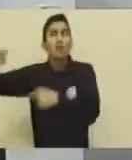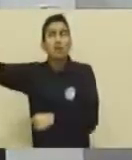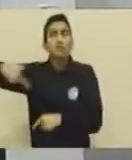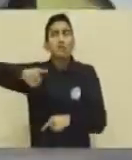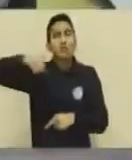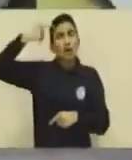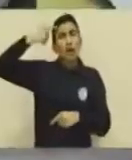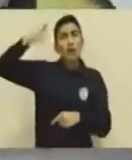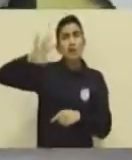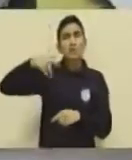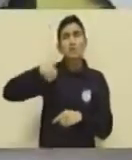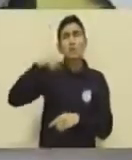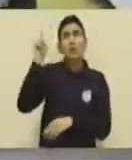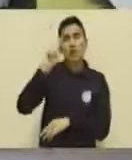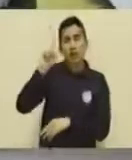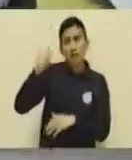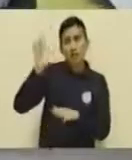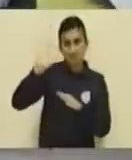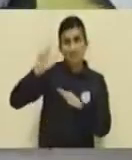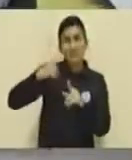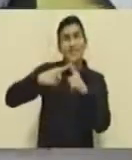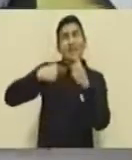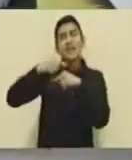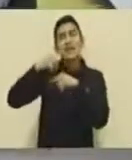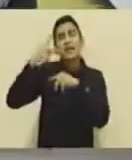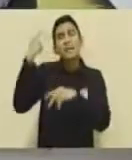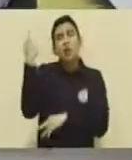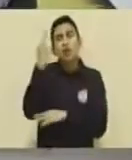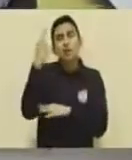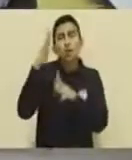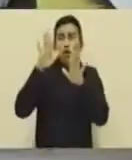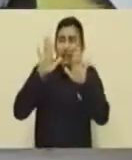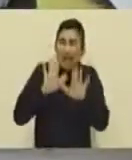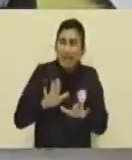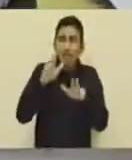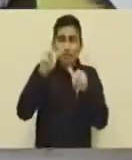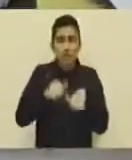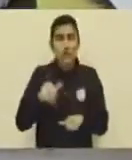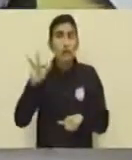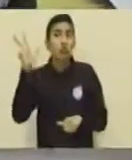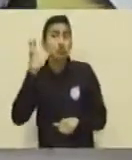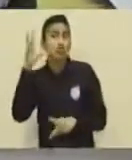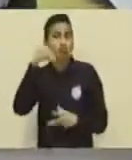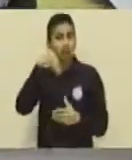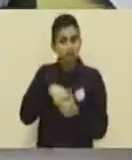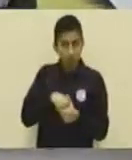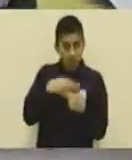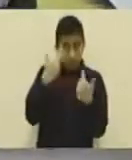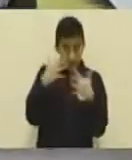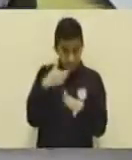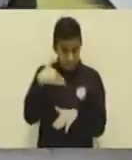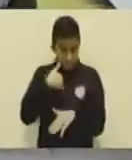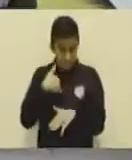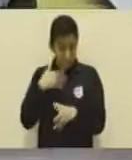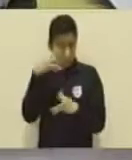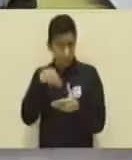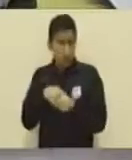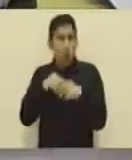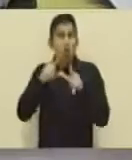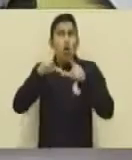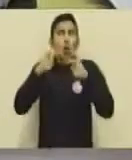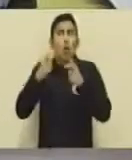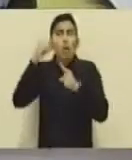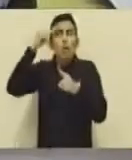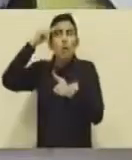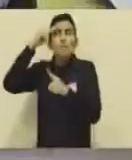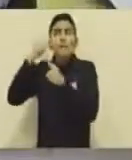Entonces es muy importante que tengamos esos momentos de tranquilidad para poder escucharnos y en base a eso poder ver cuáles son las metas que